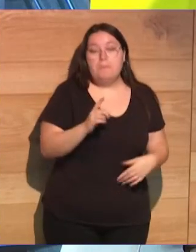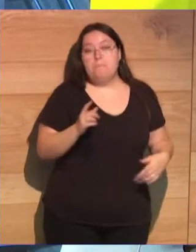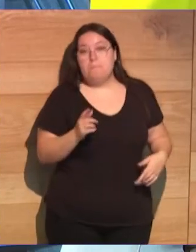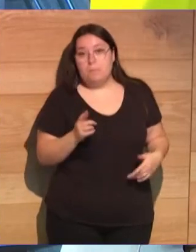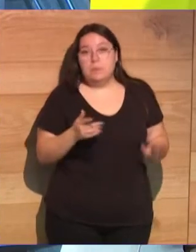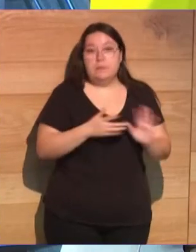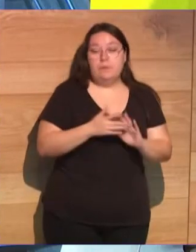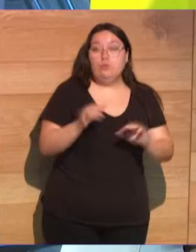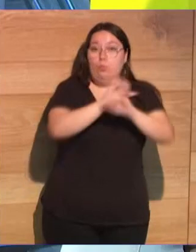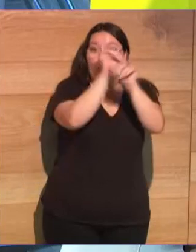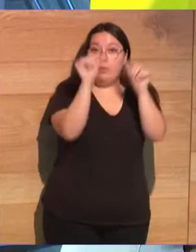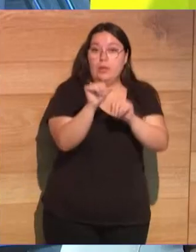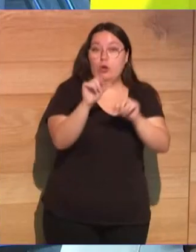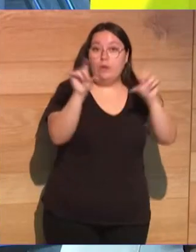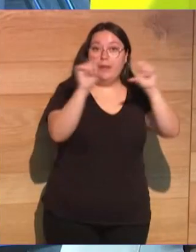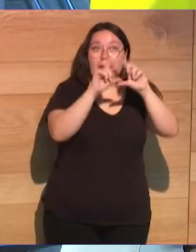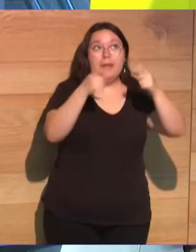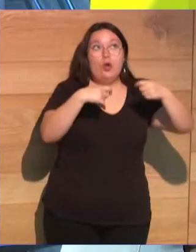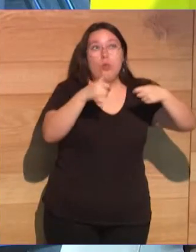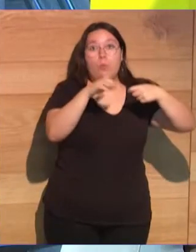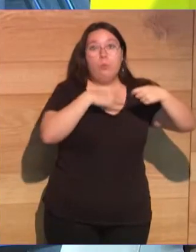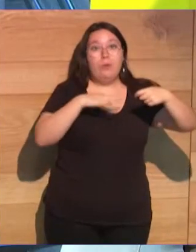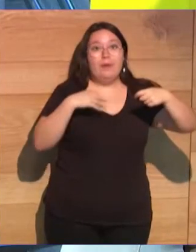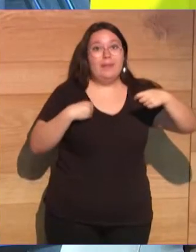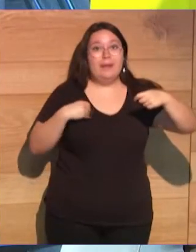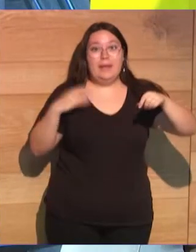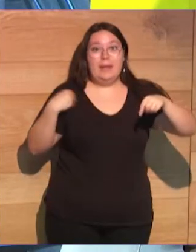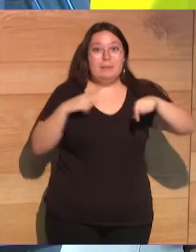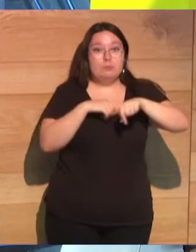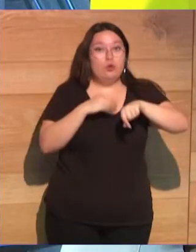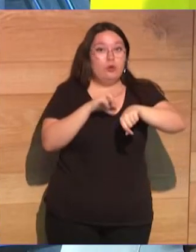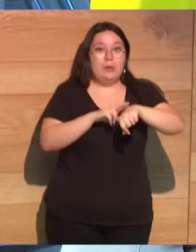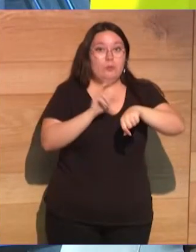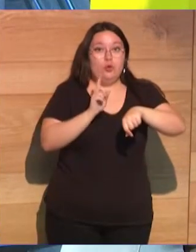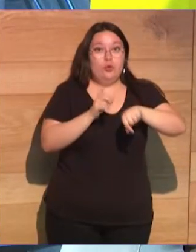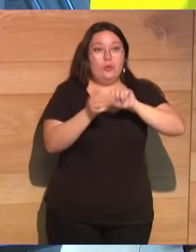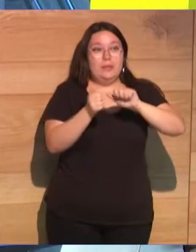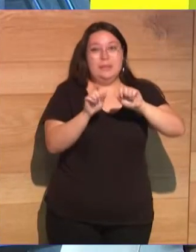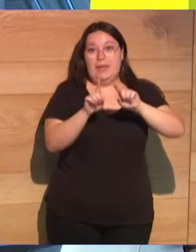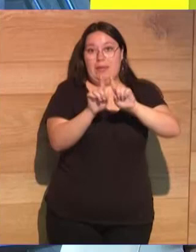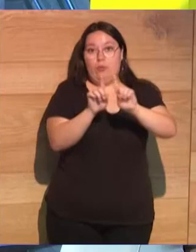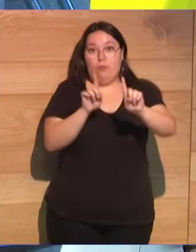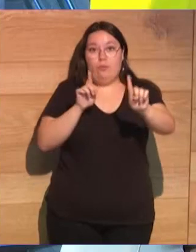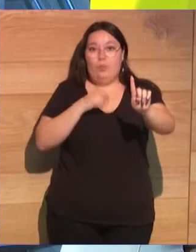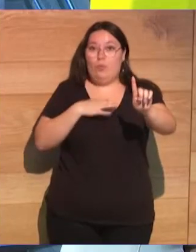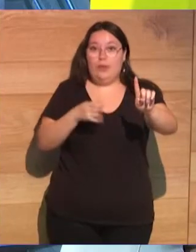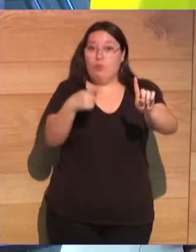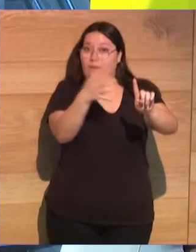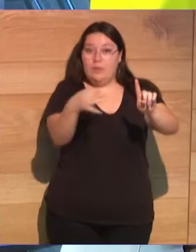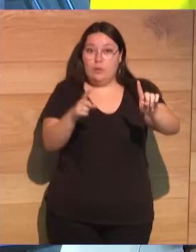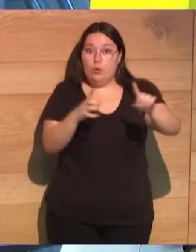tu modelo de negocio puede que no esté a la par y que se empiece quedando atrás, no seas tan eficiente, no